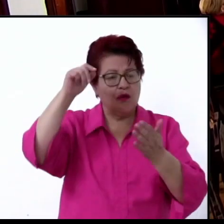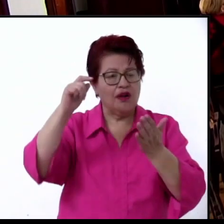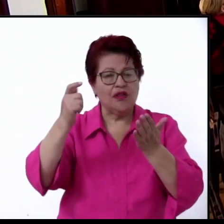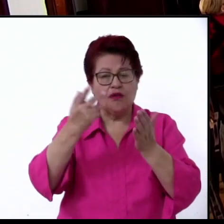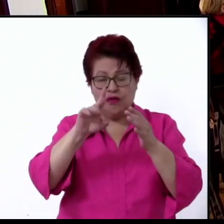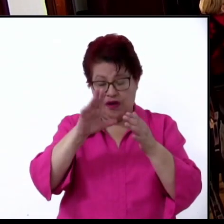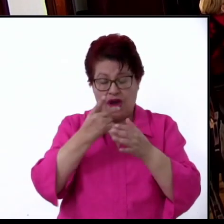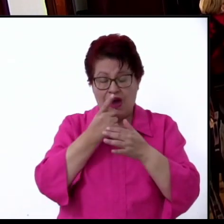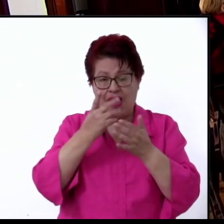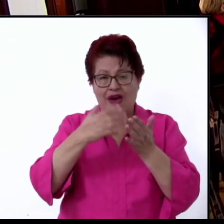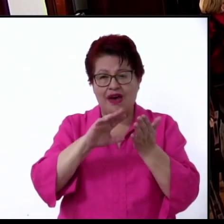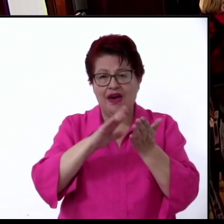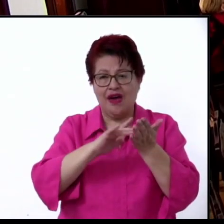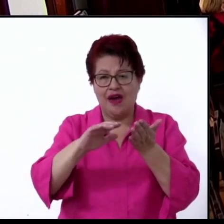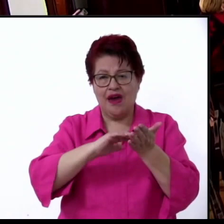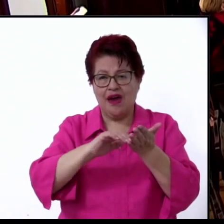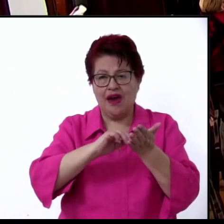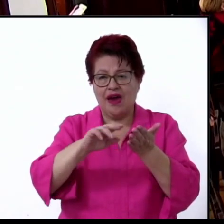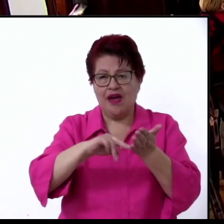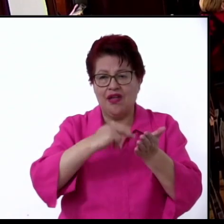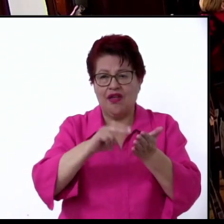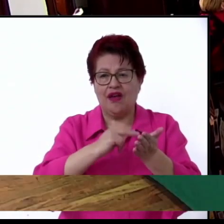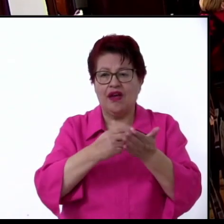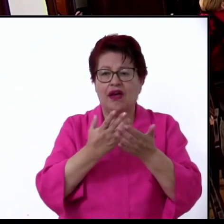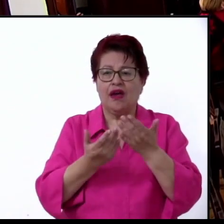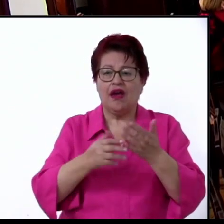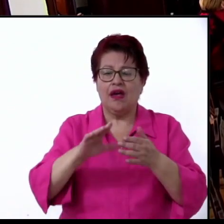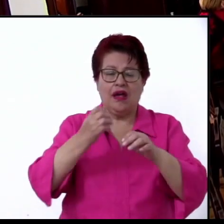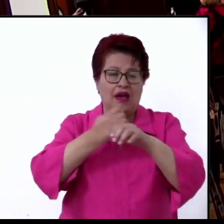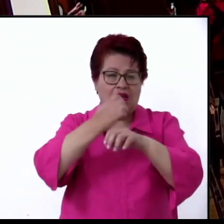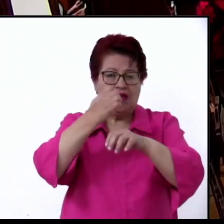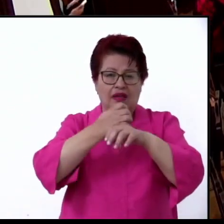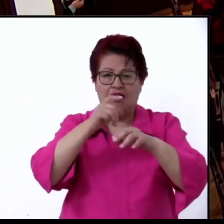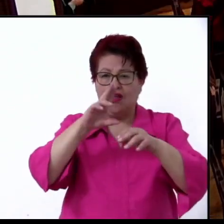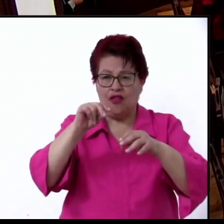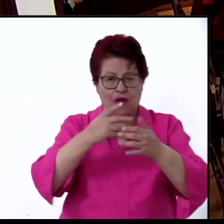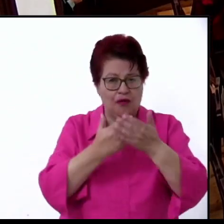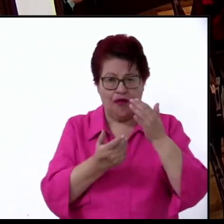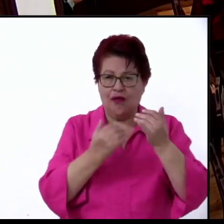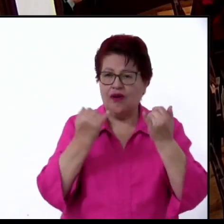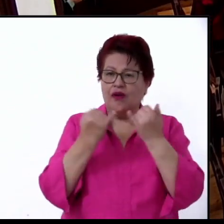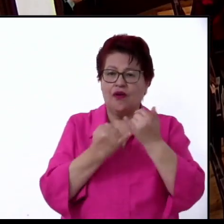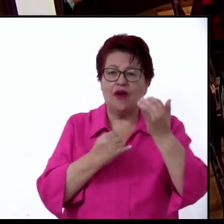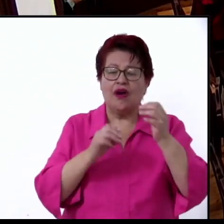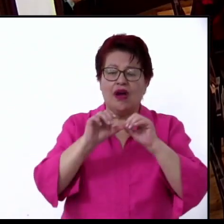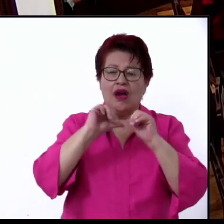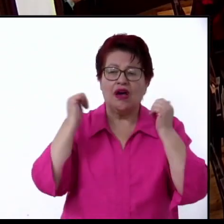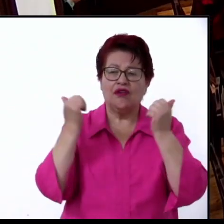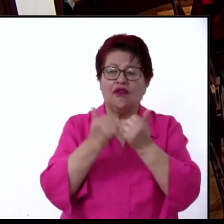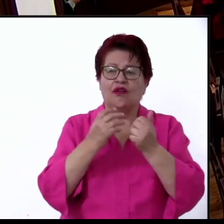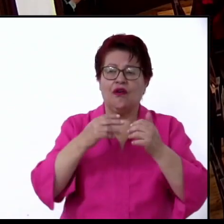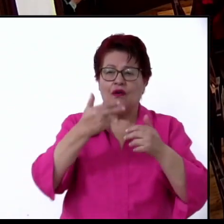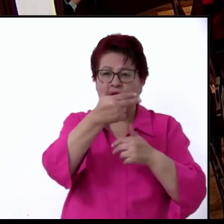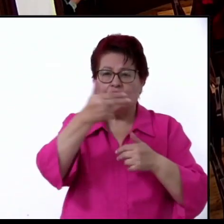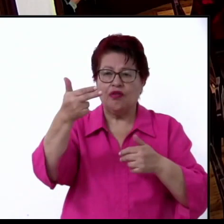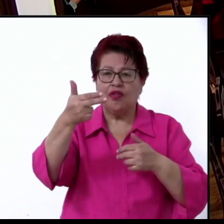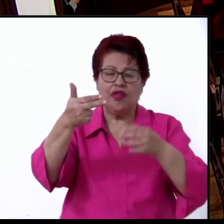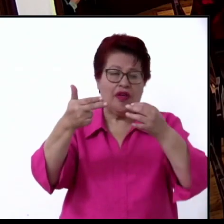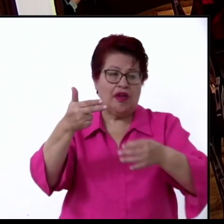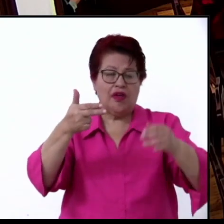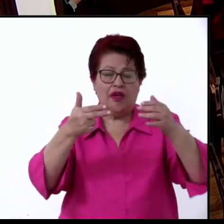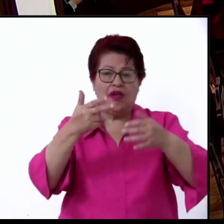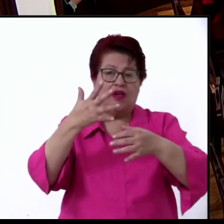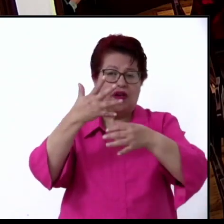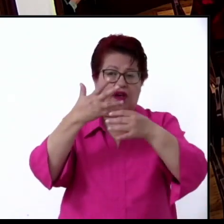aquí, no solamente convenios de carácter estatal, hemos generado convenios con asociaciones de hoteles de alta gama, pero también